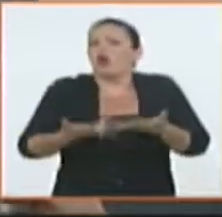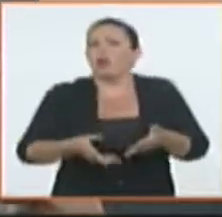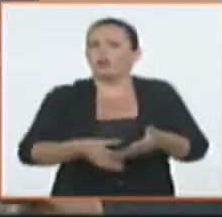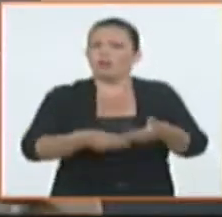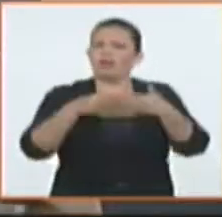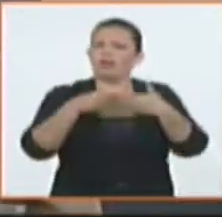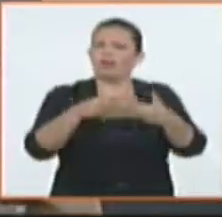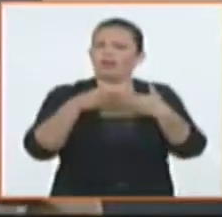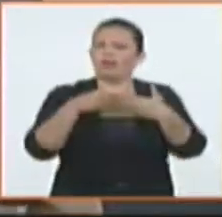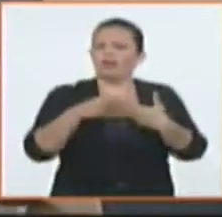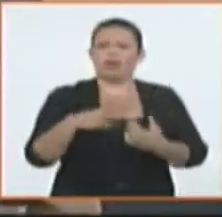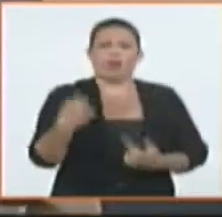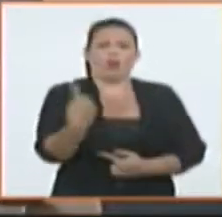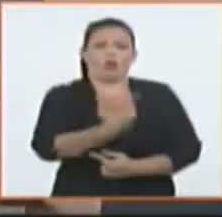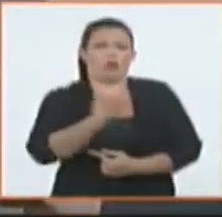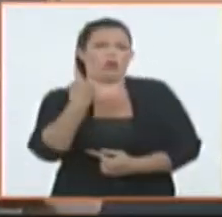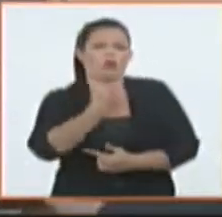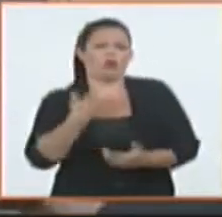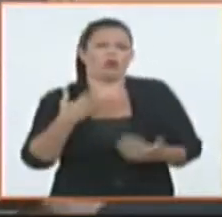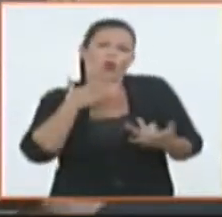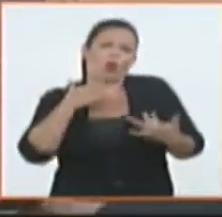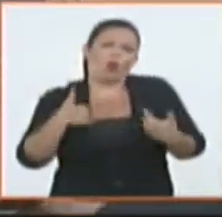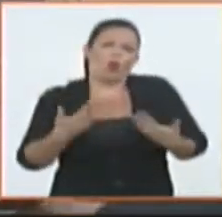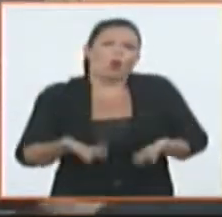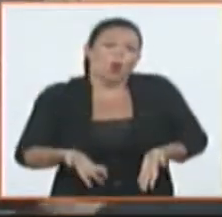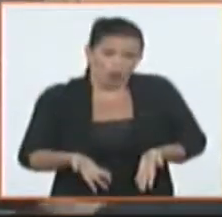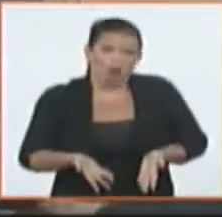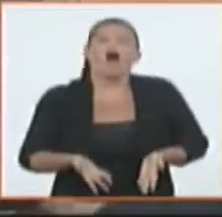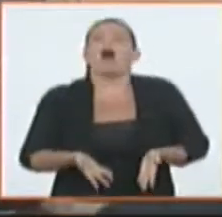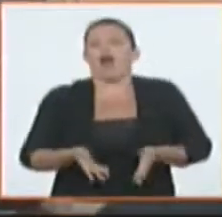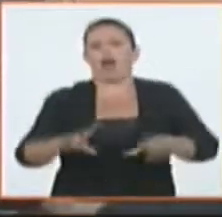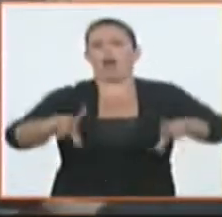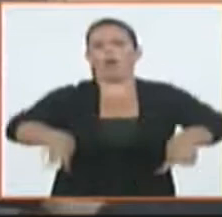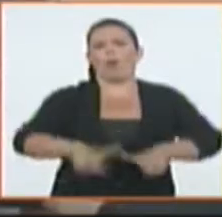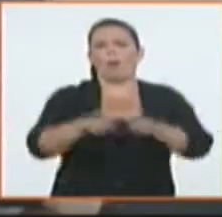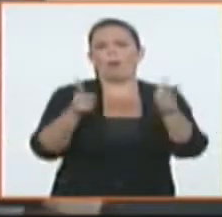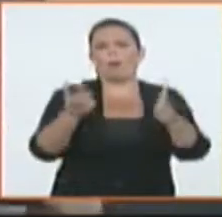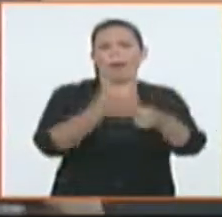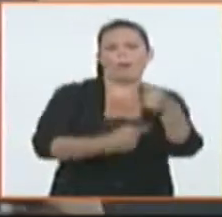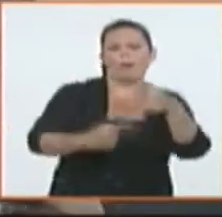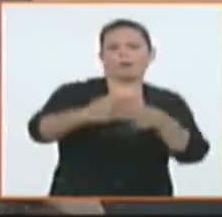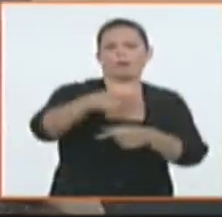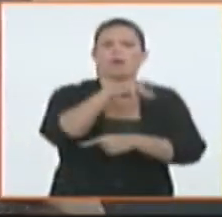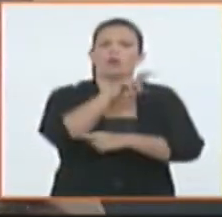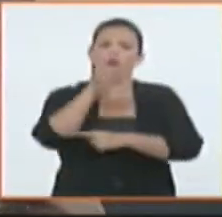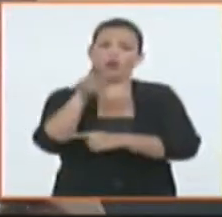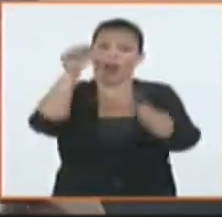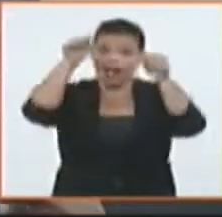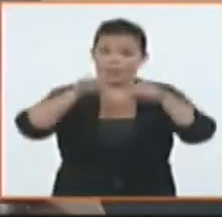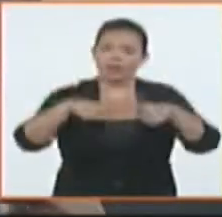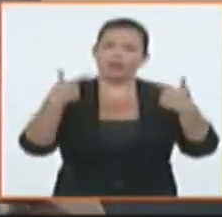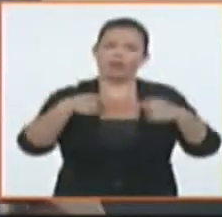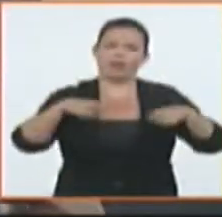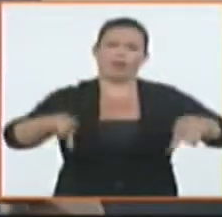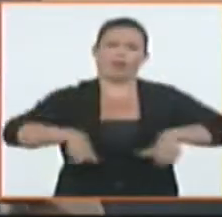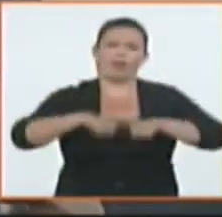flexibilidad? El apego a los principios revolucionarios. Aquí lo que no se pueden violar son los principios revolucionarios.